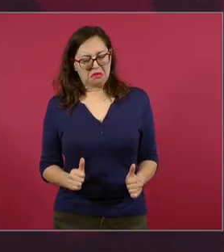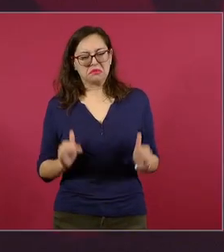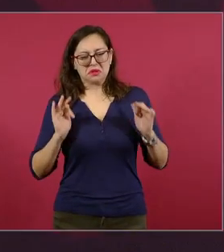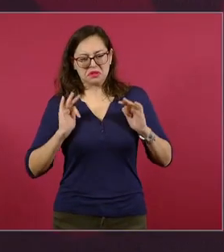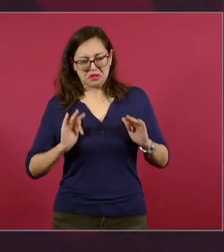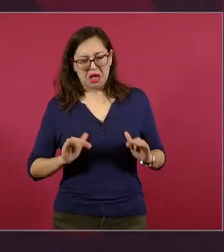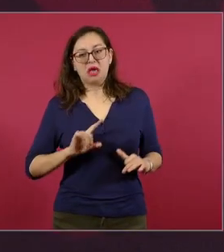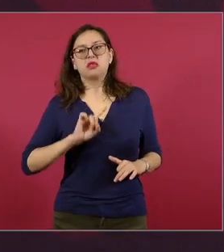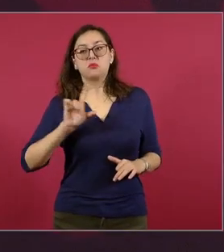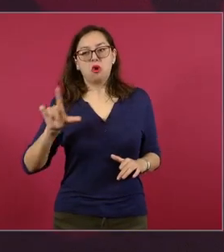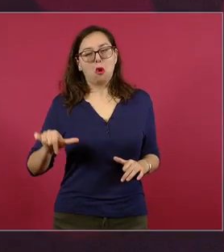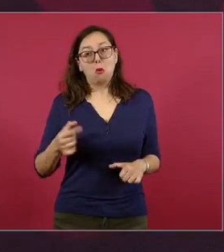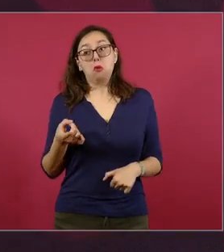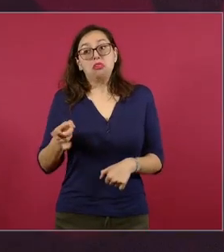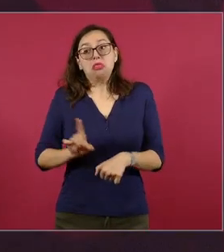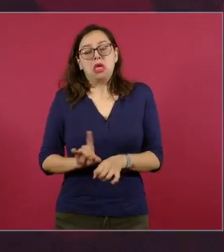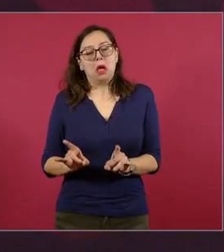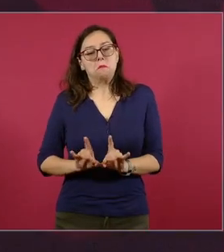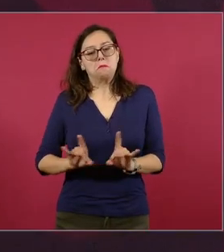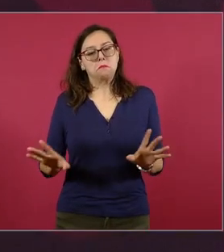voy, ¿sí?